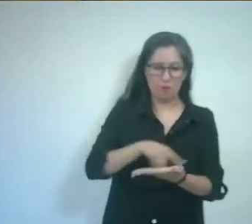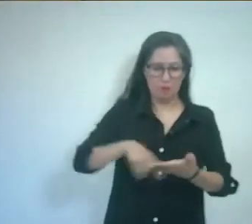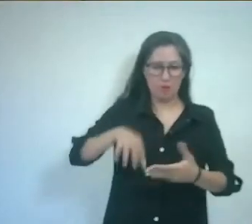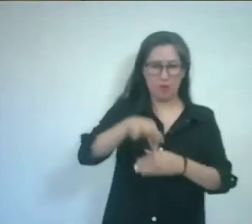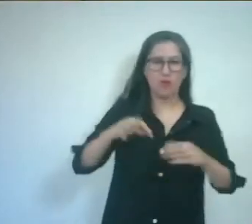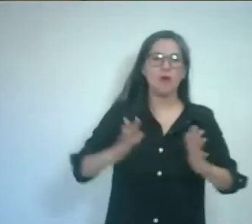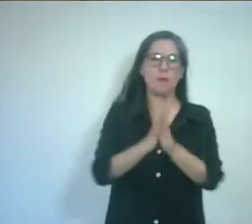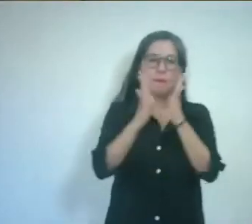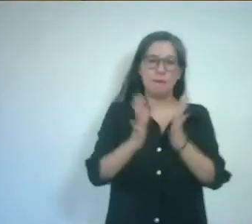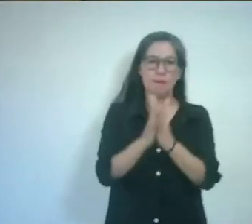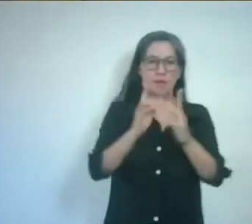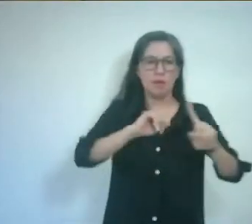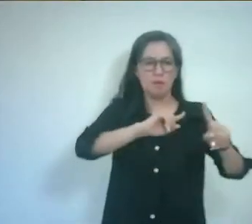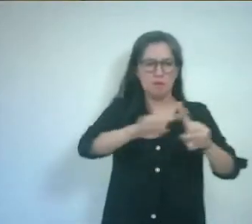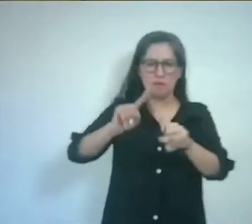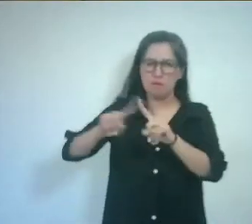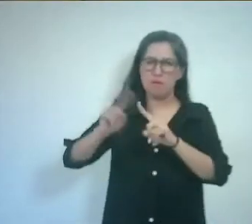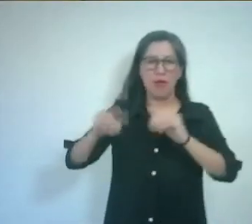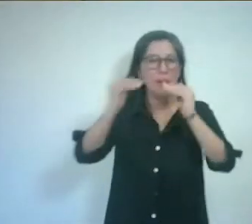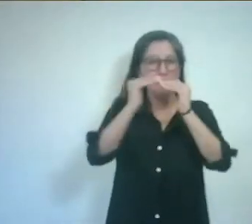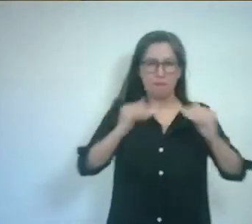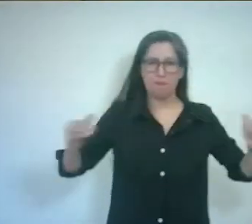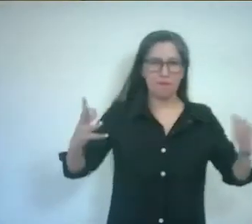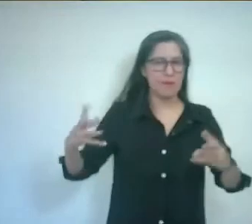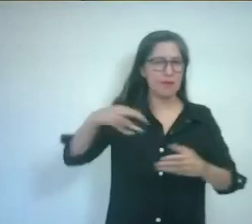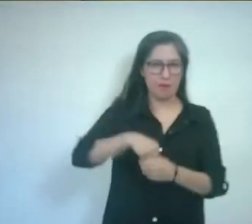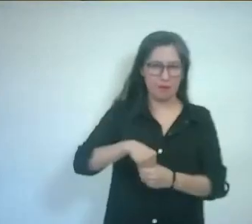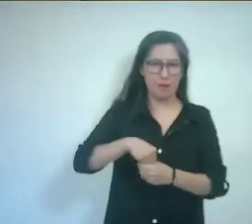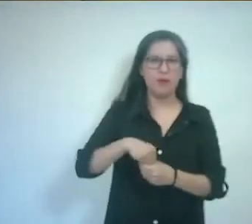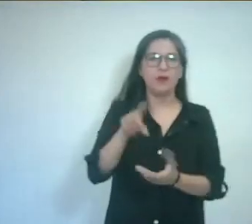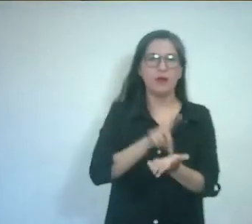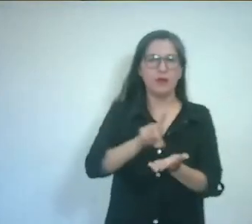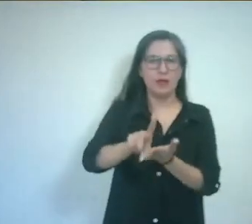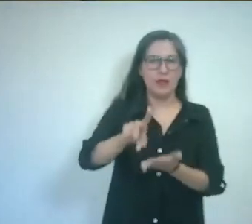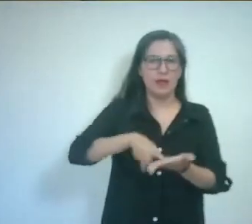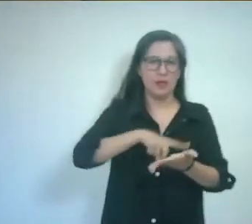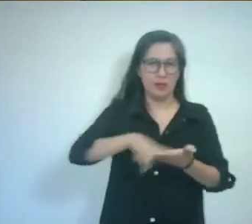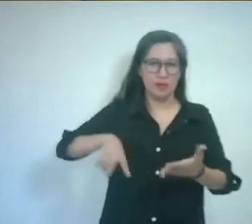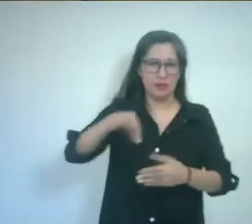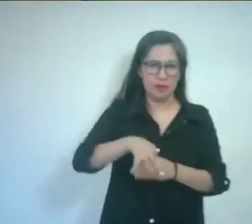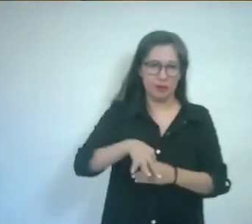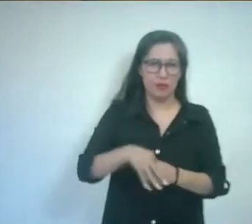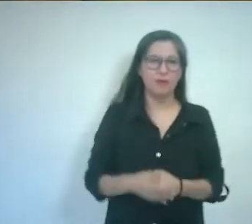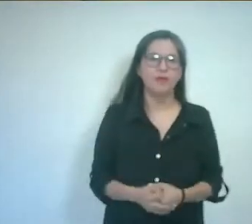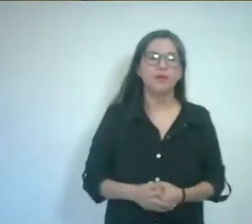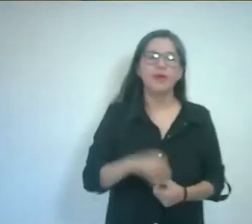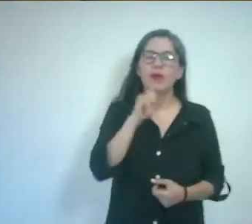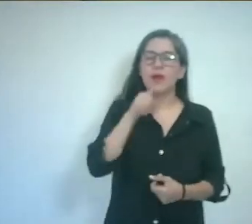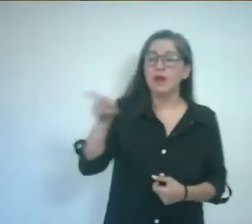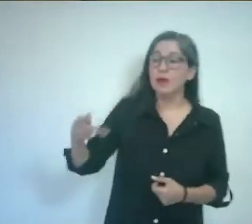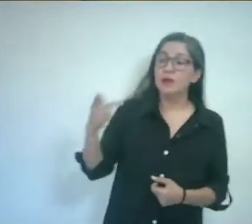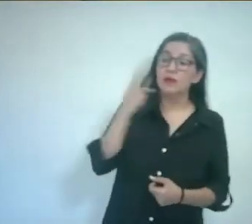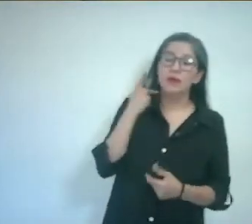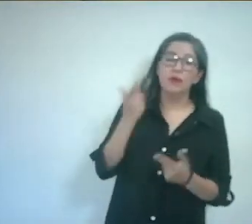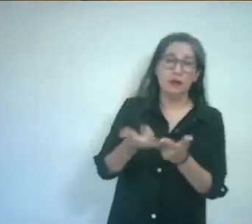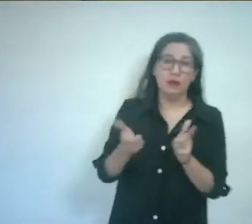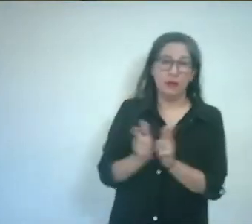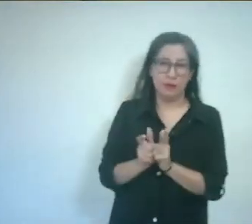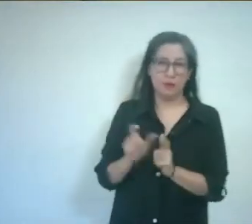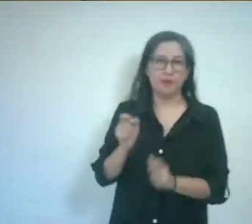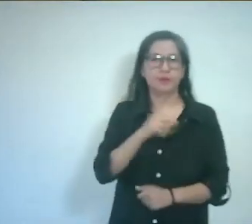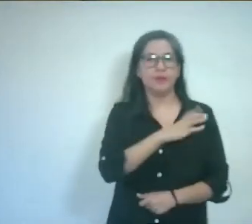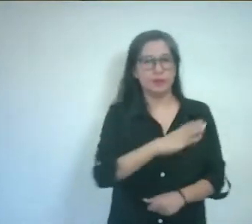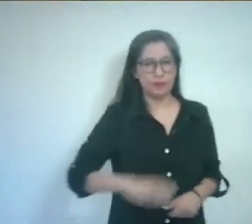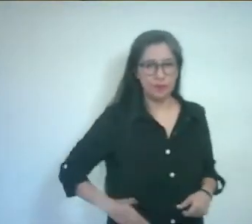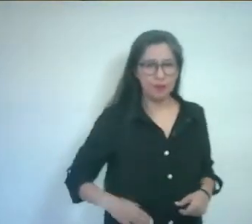plural, paritaria e incluyente, yendo a ejercer el derecho a votar. A los actores políticos, candidaturas,